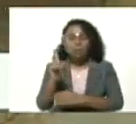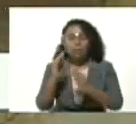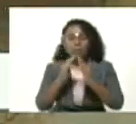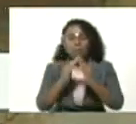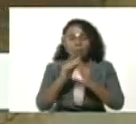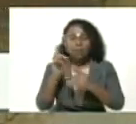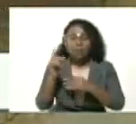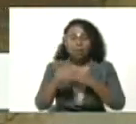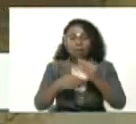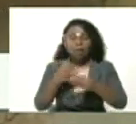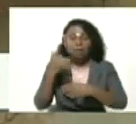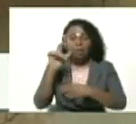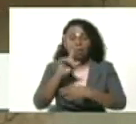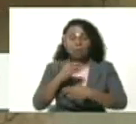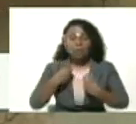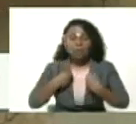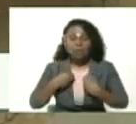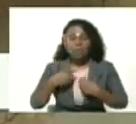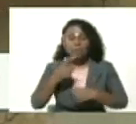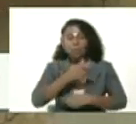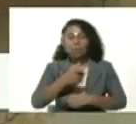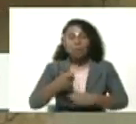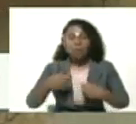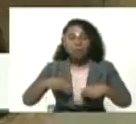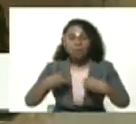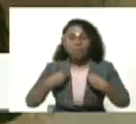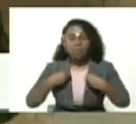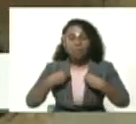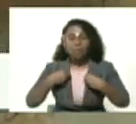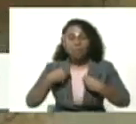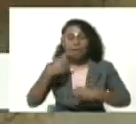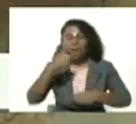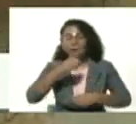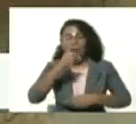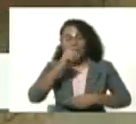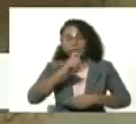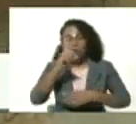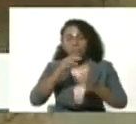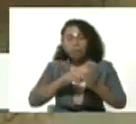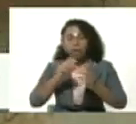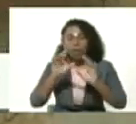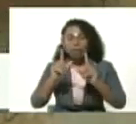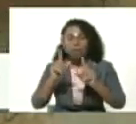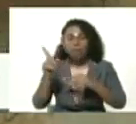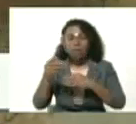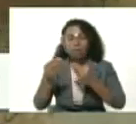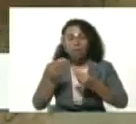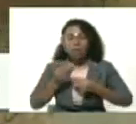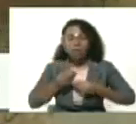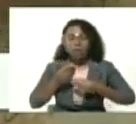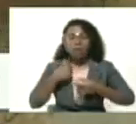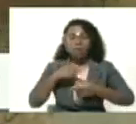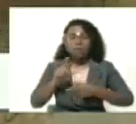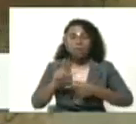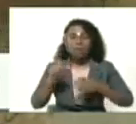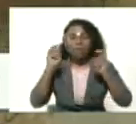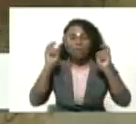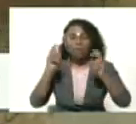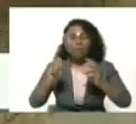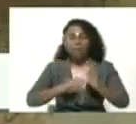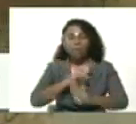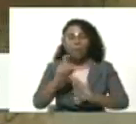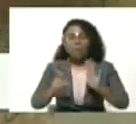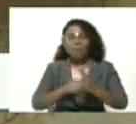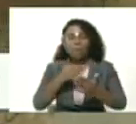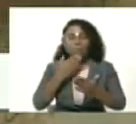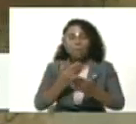hoy vive gente que fue afectada en el año 2011. Eso nos da hechos concretos para pedir